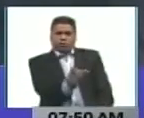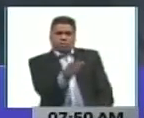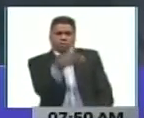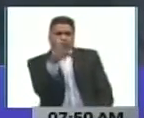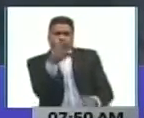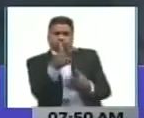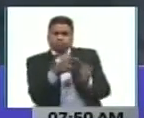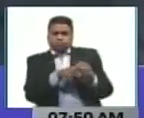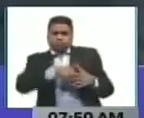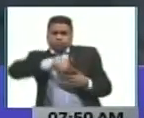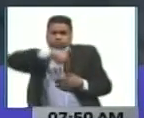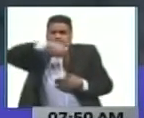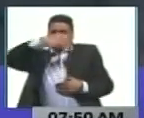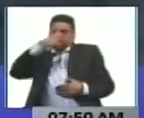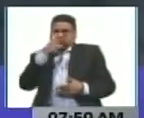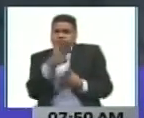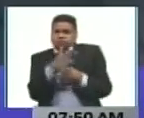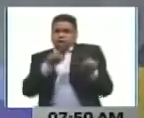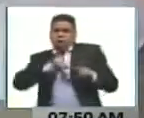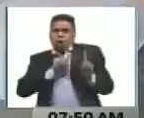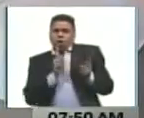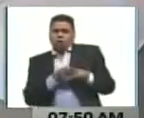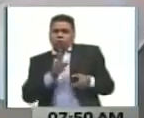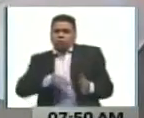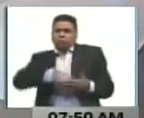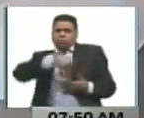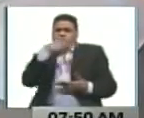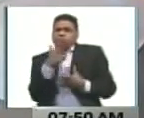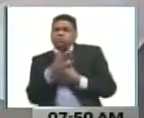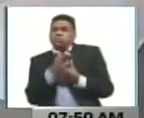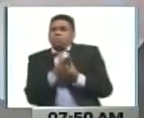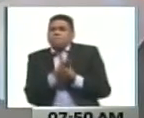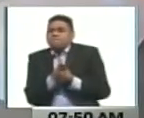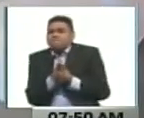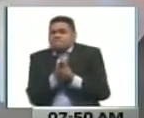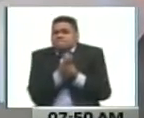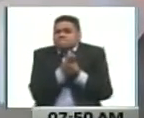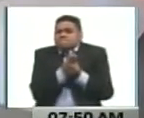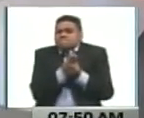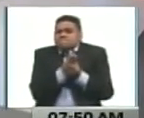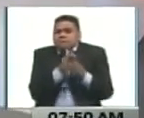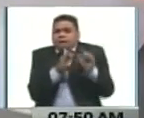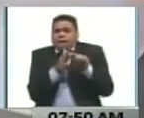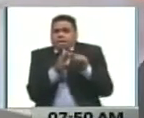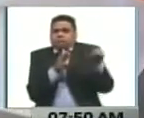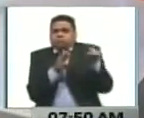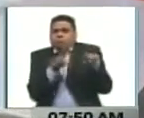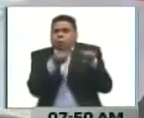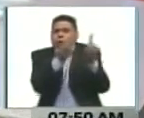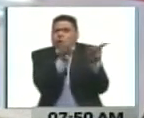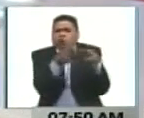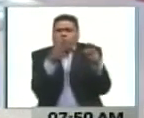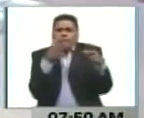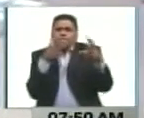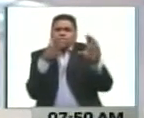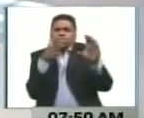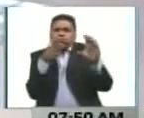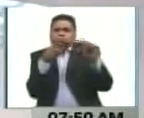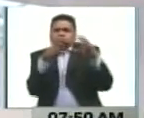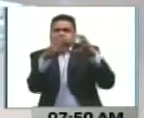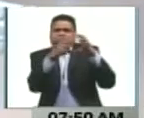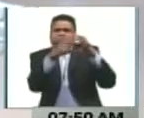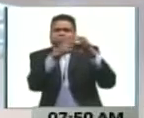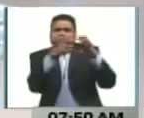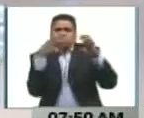nosotros estamos... entendiendo, los venezolanos están entendiendo cada día más con la estafa que sufrió parte del